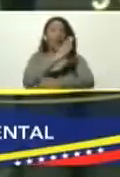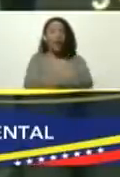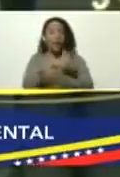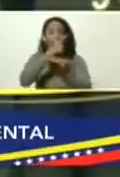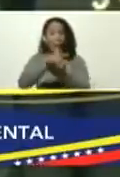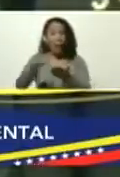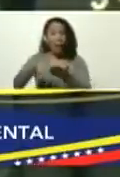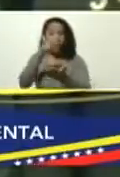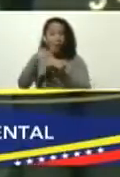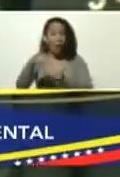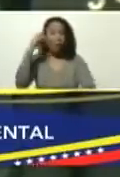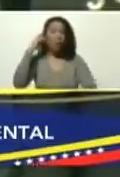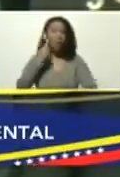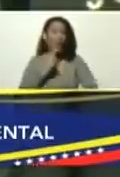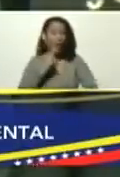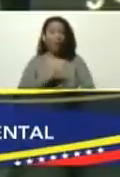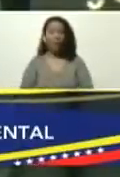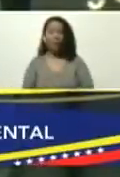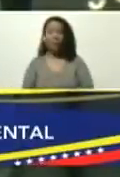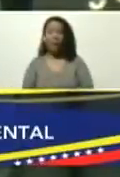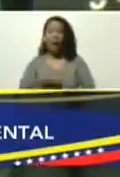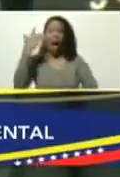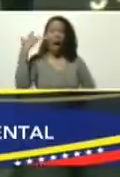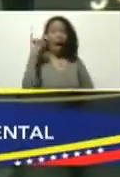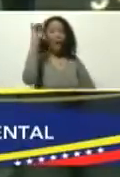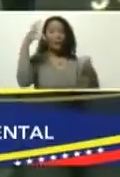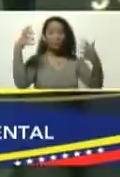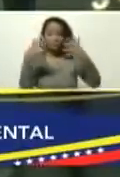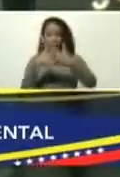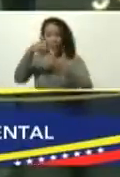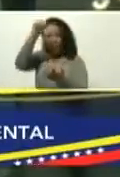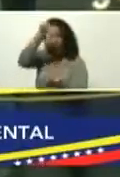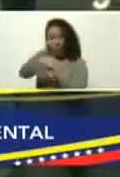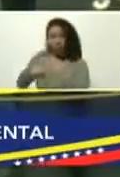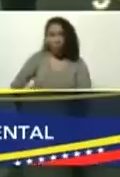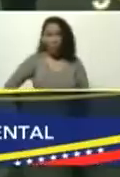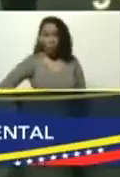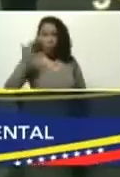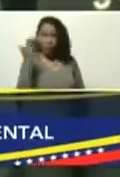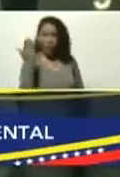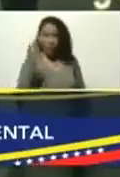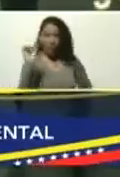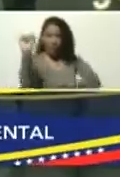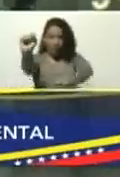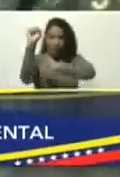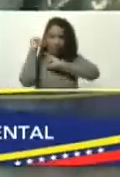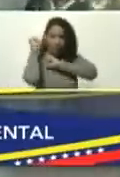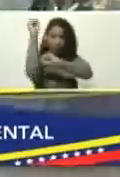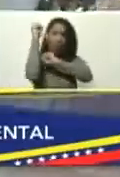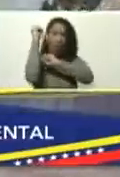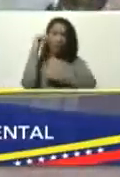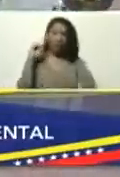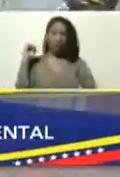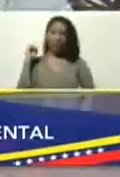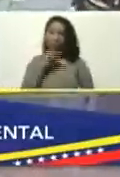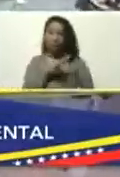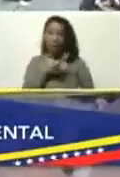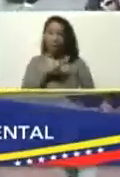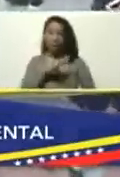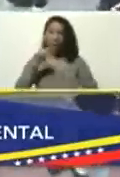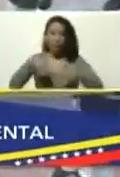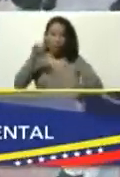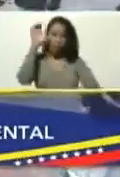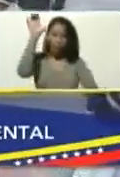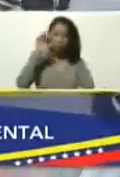Bolivariana es la columna vertebral de las victorias históricas de la